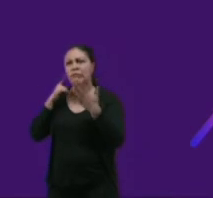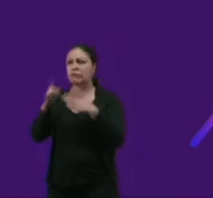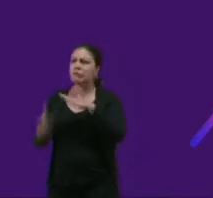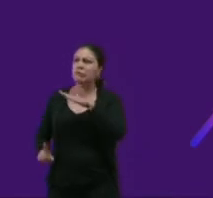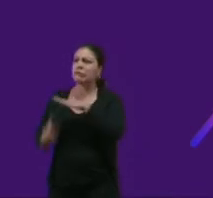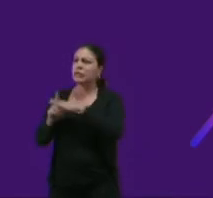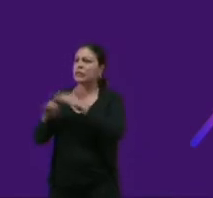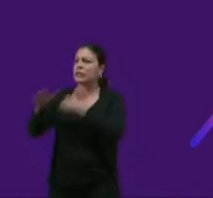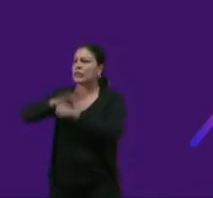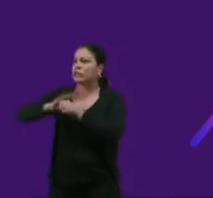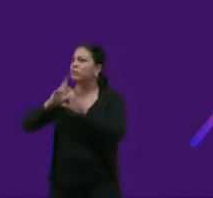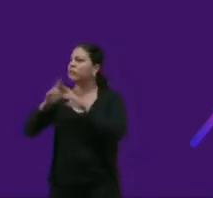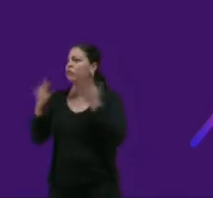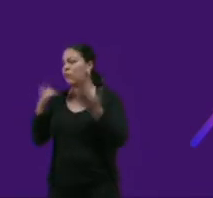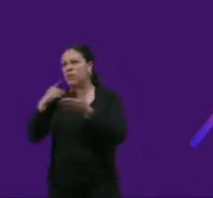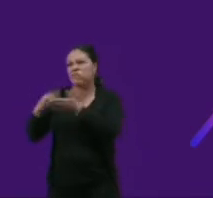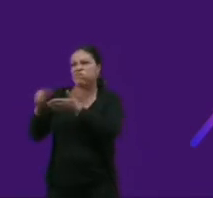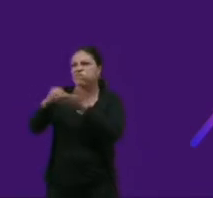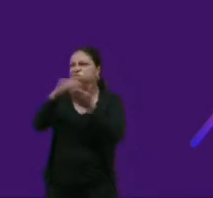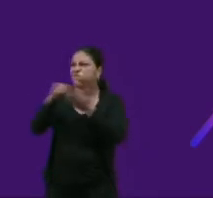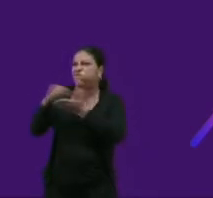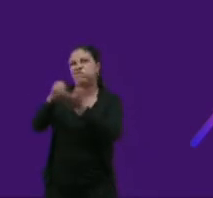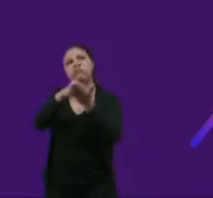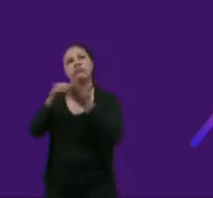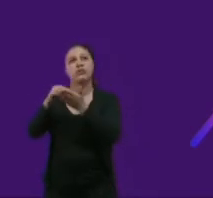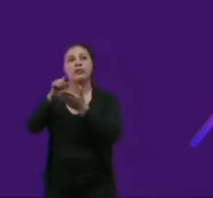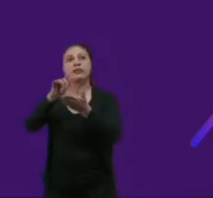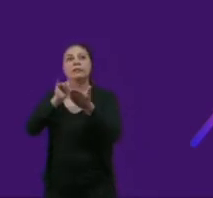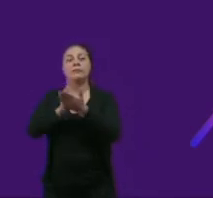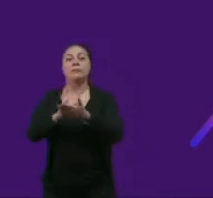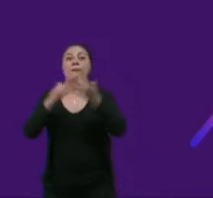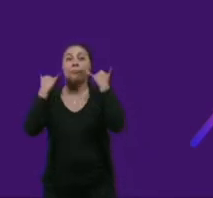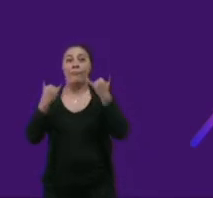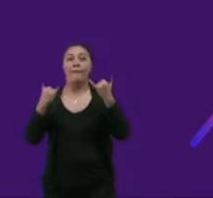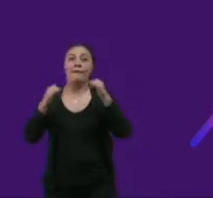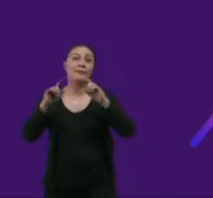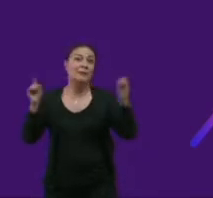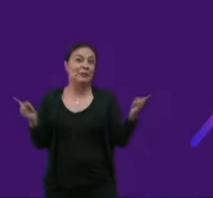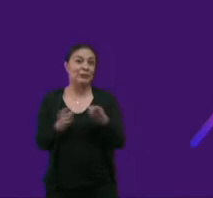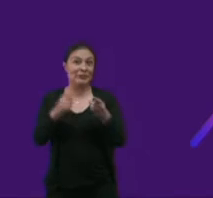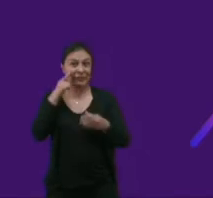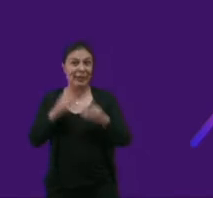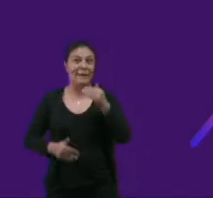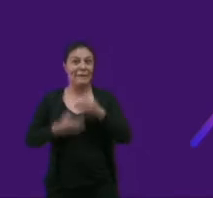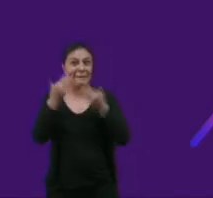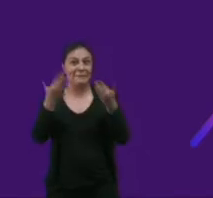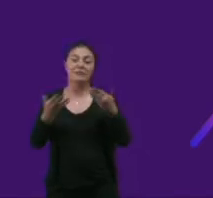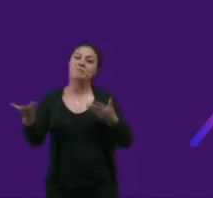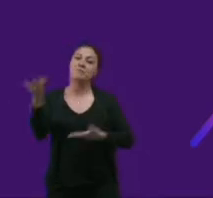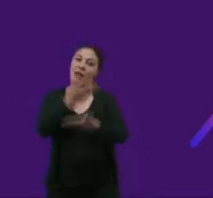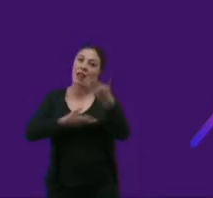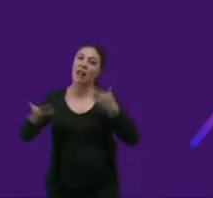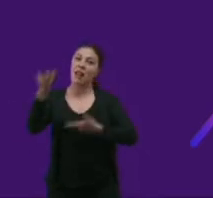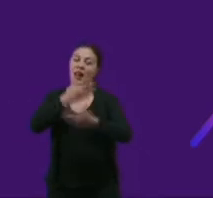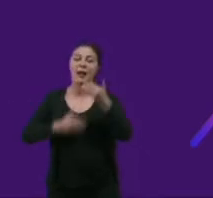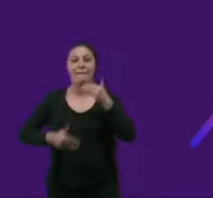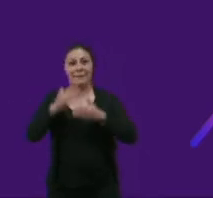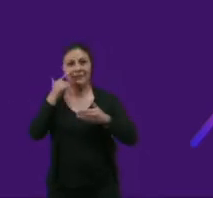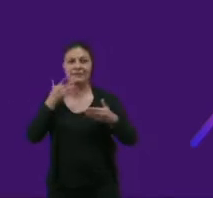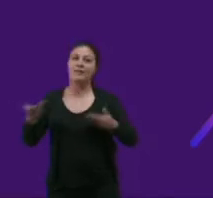consumo masivo entonces ya vamos a empezar vamos a hablar un poco del